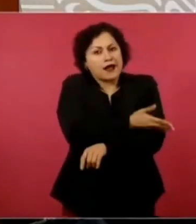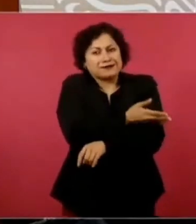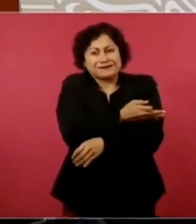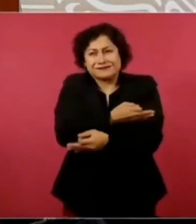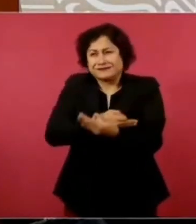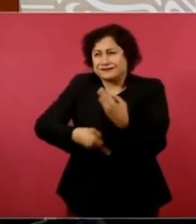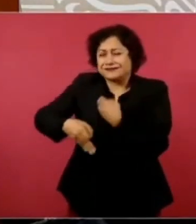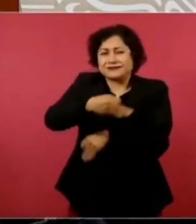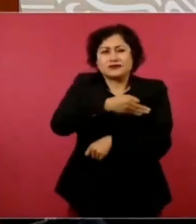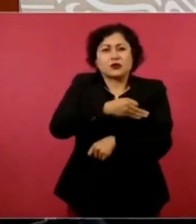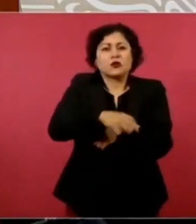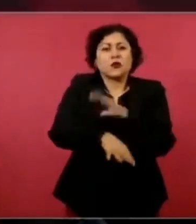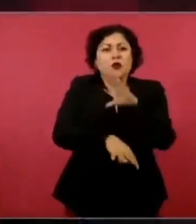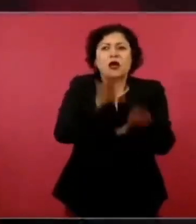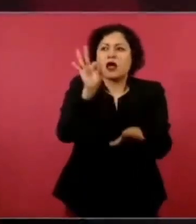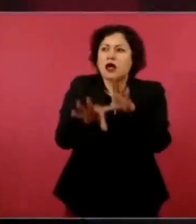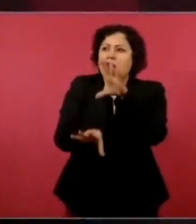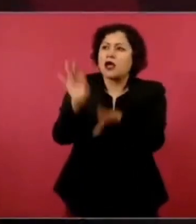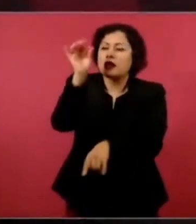sirven para lo mismo.